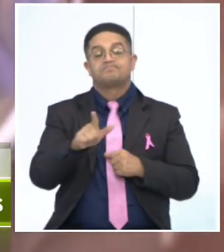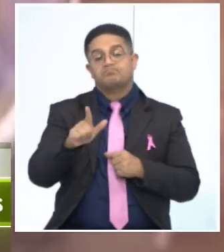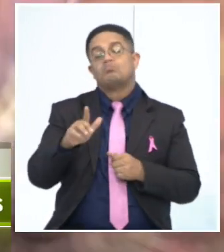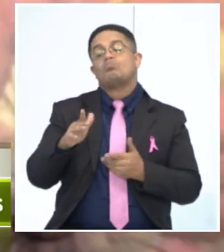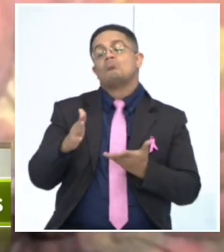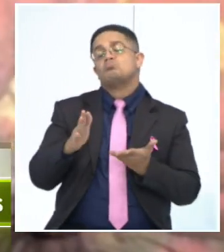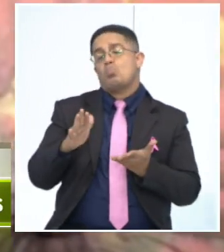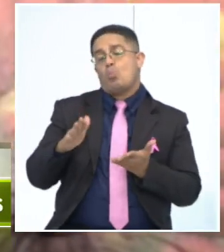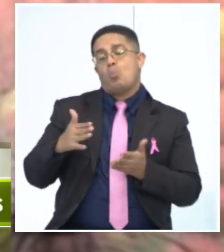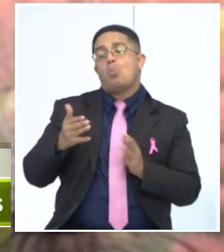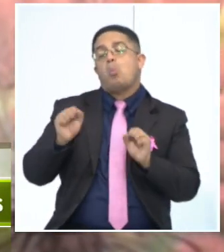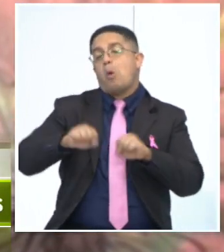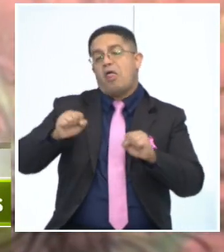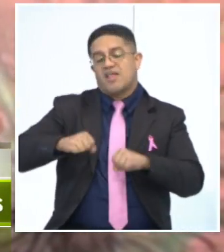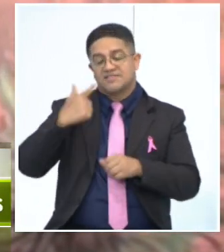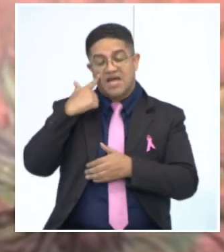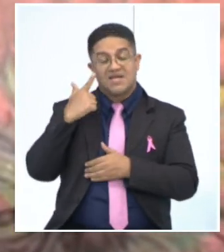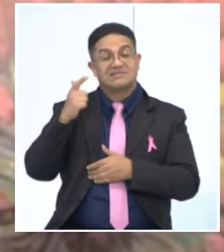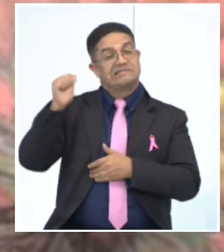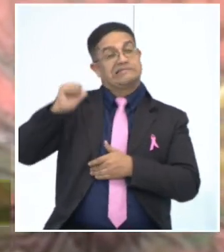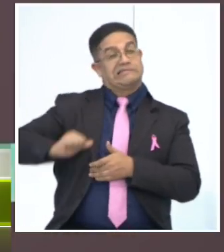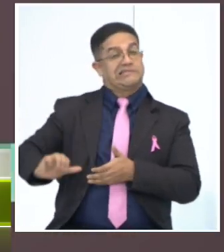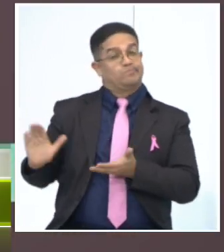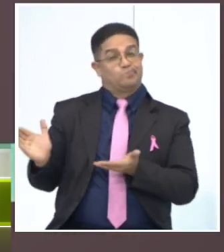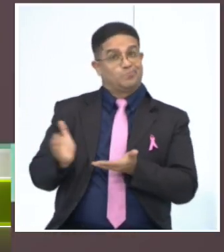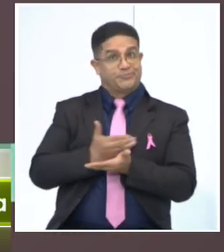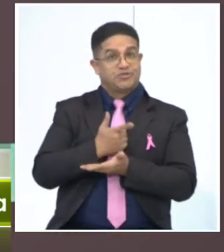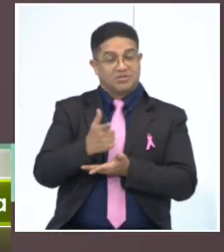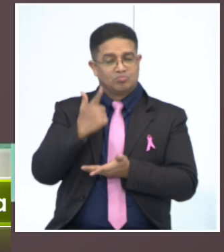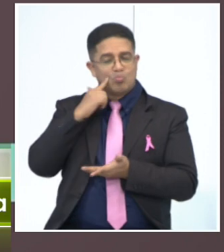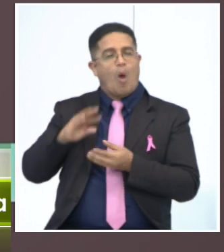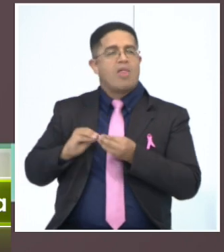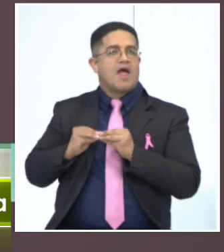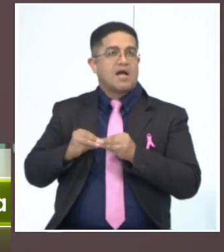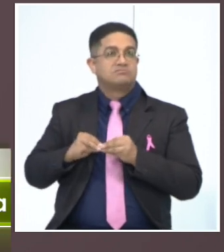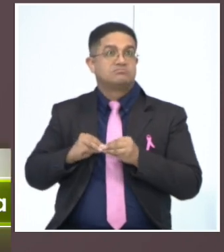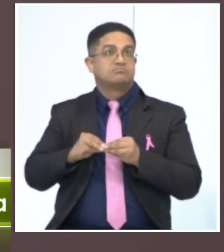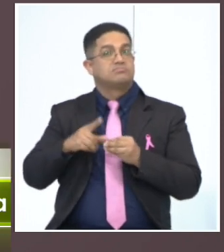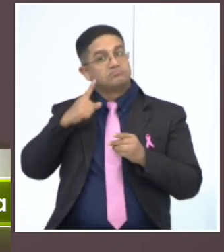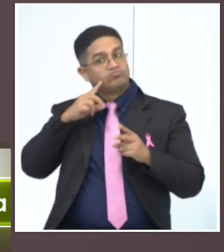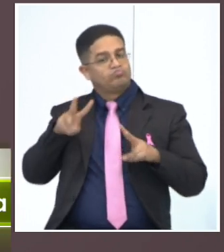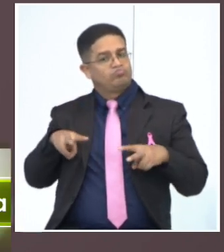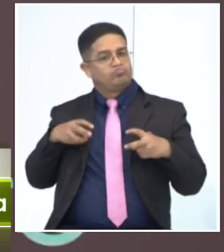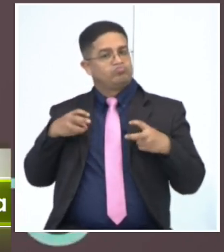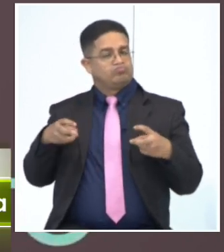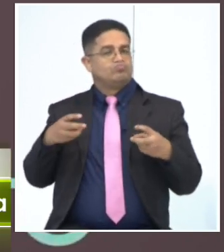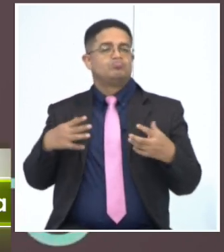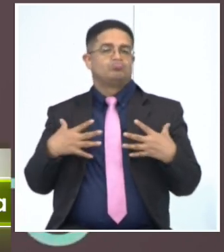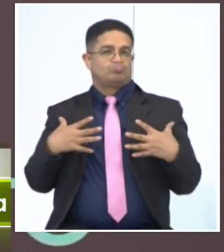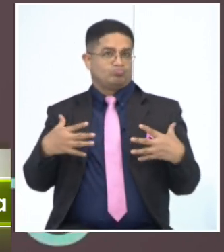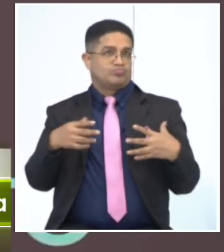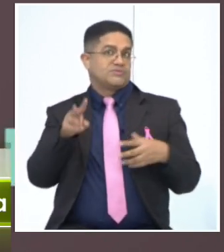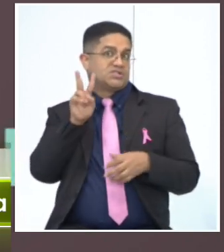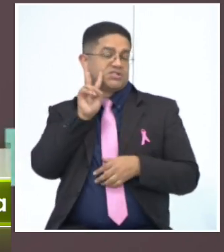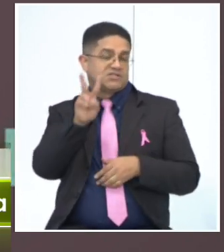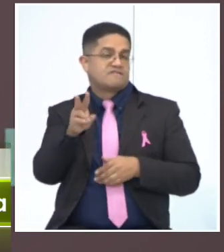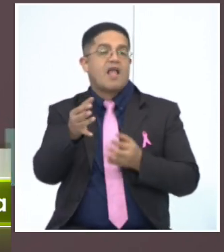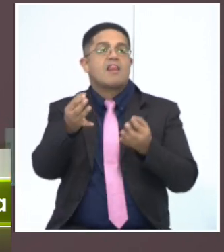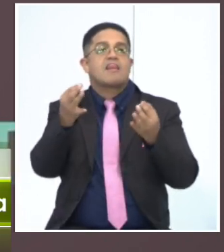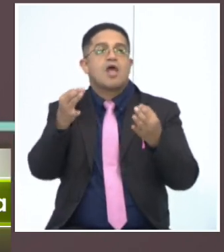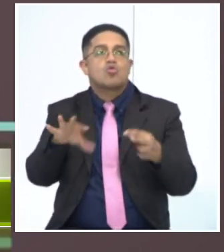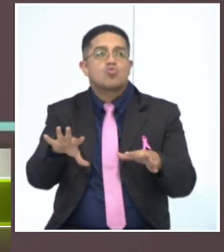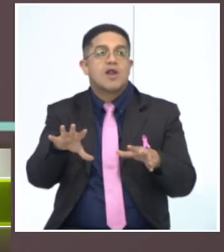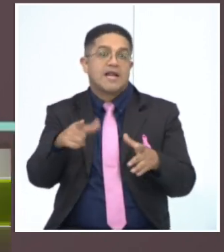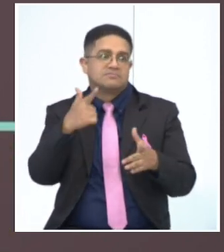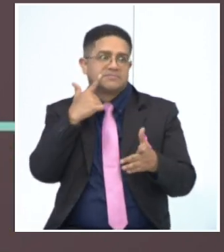reconstrucción mamaria luego de una mastectomía. Esto ofrece la restauración y apariencia de la mama, tiene un